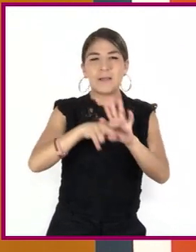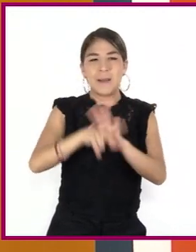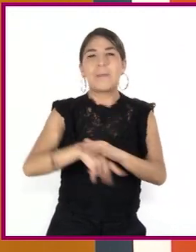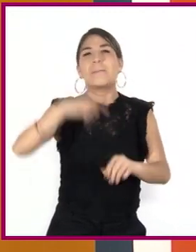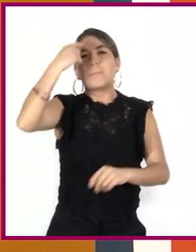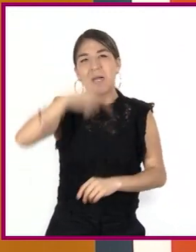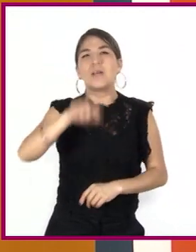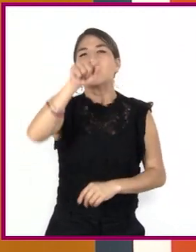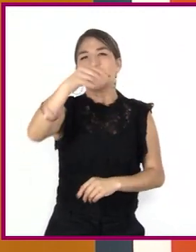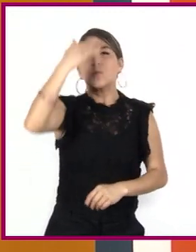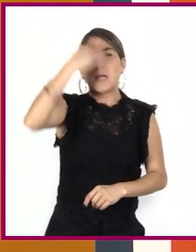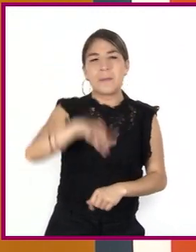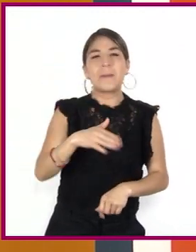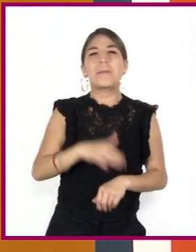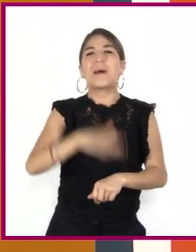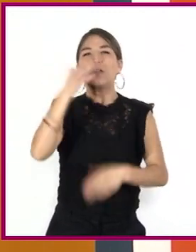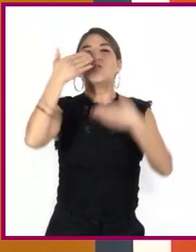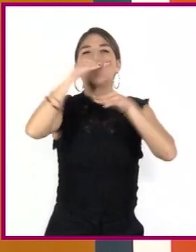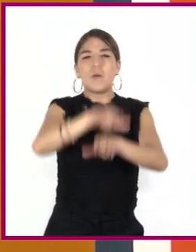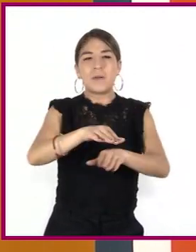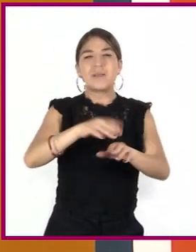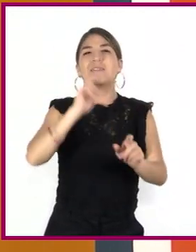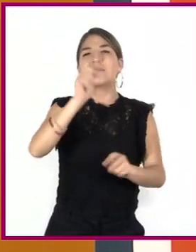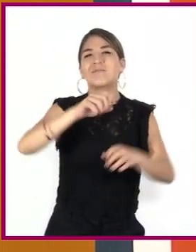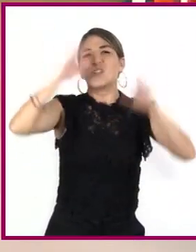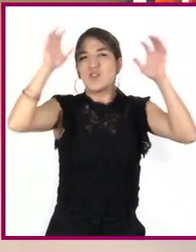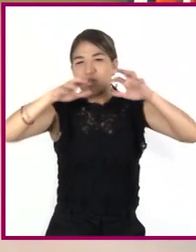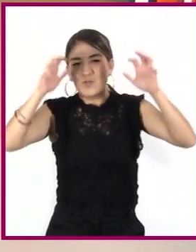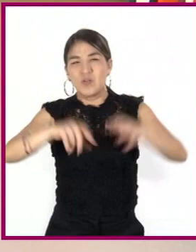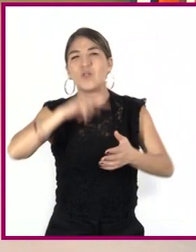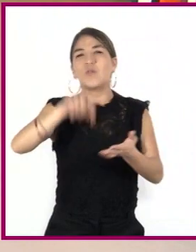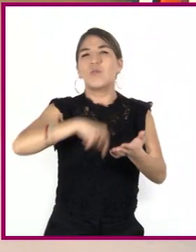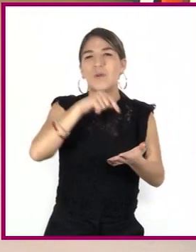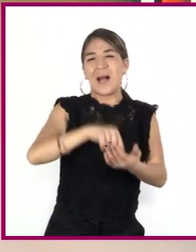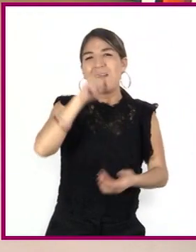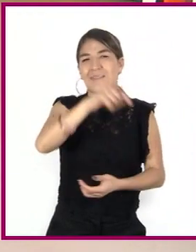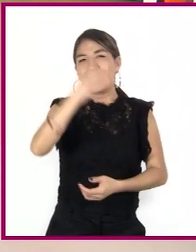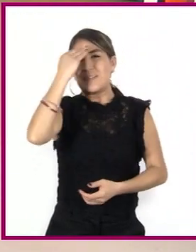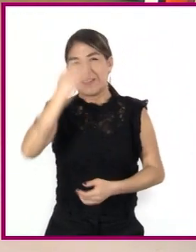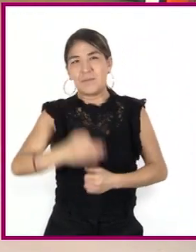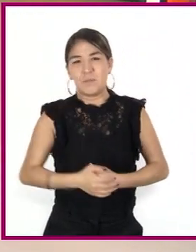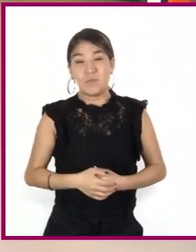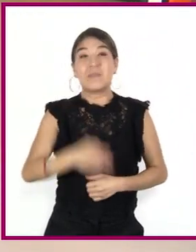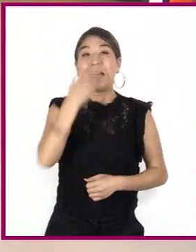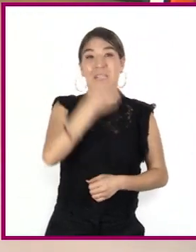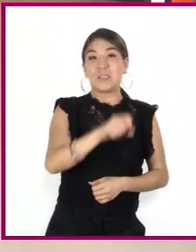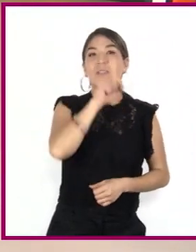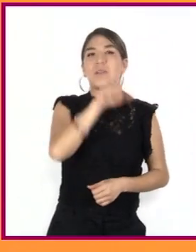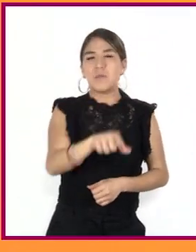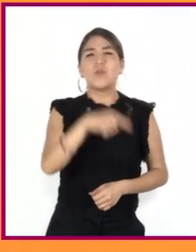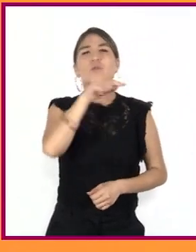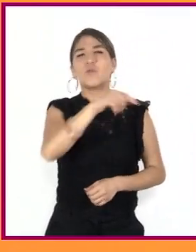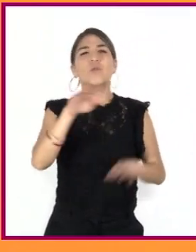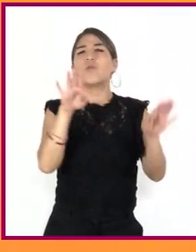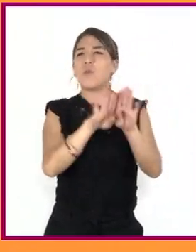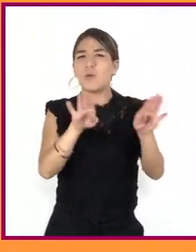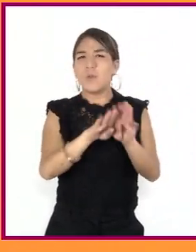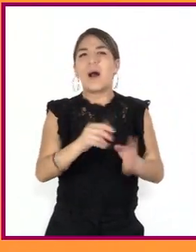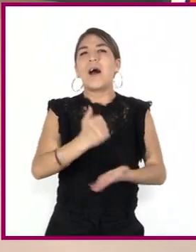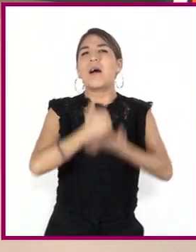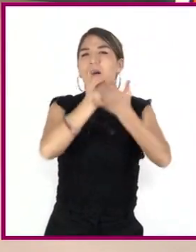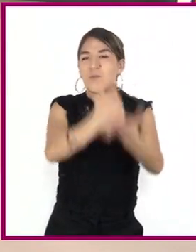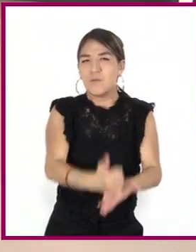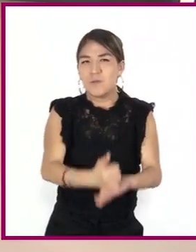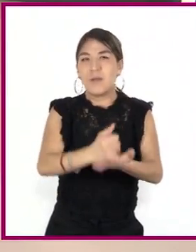para saber más sobre el clima y el estado del tiempo? Definitivamente, este conocimiento nos puede